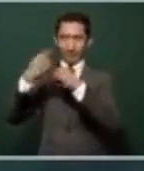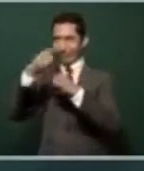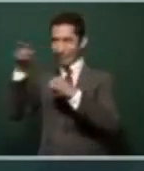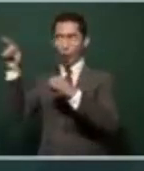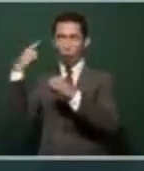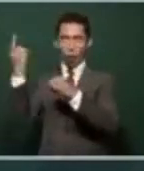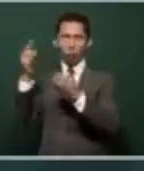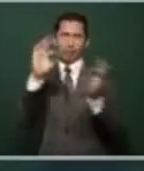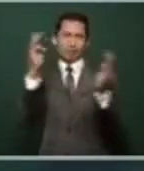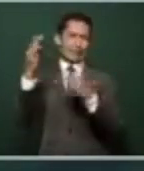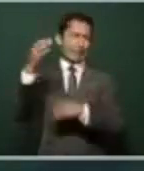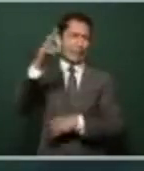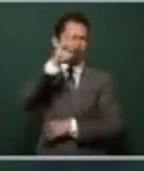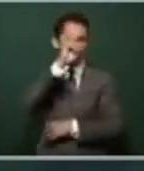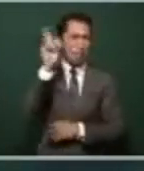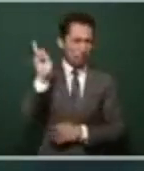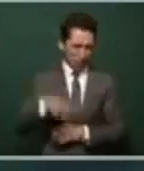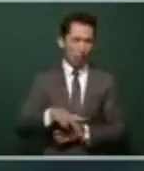No